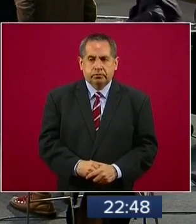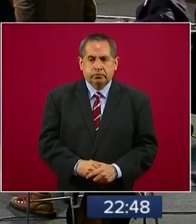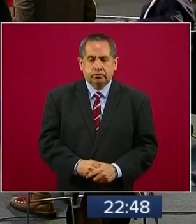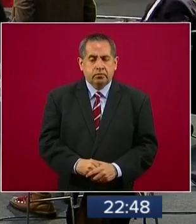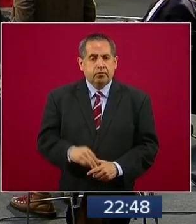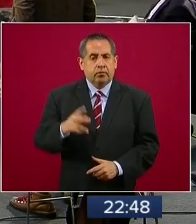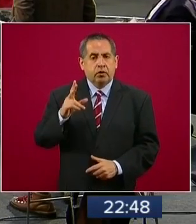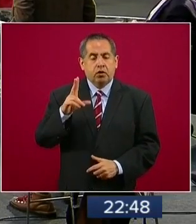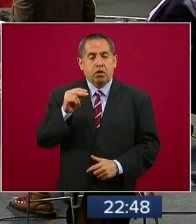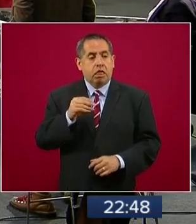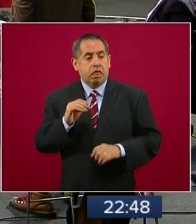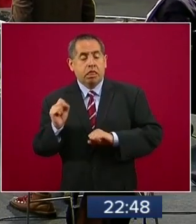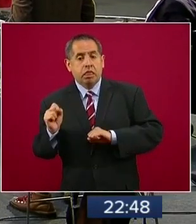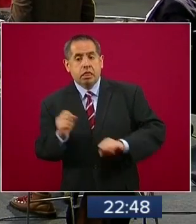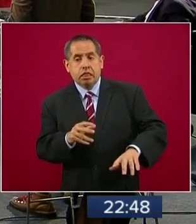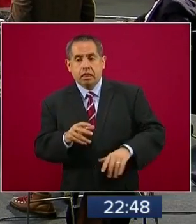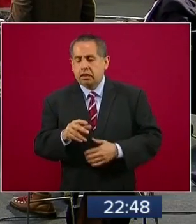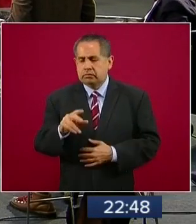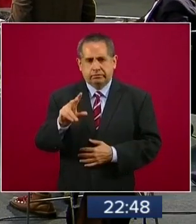abandonando a